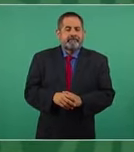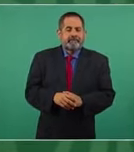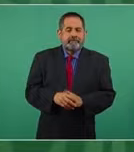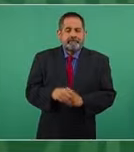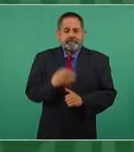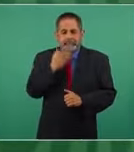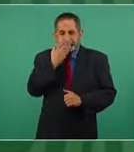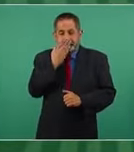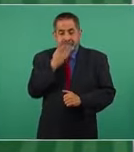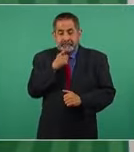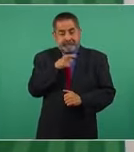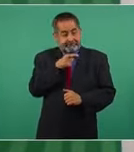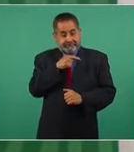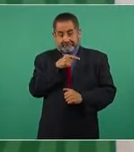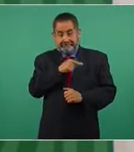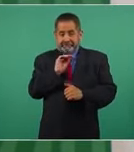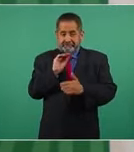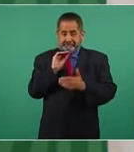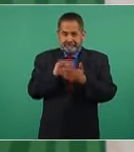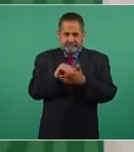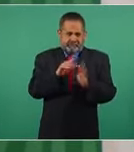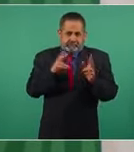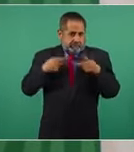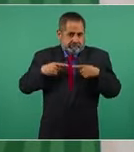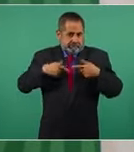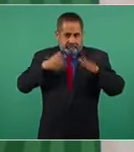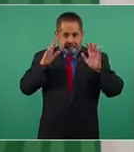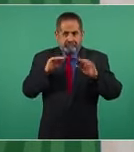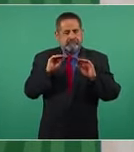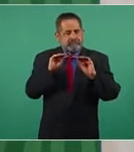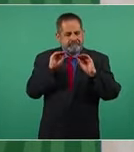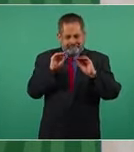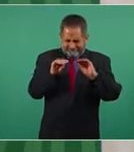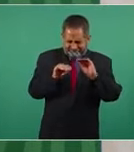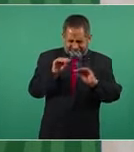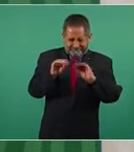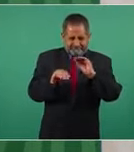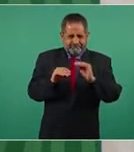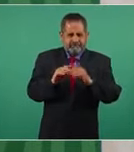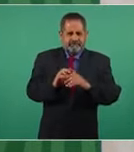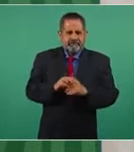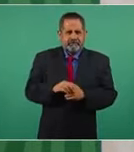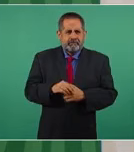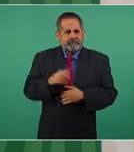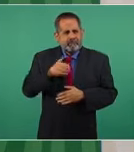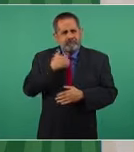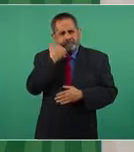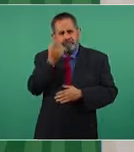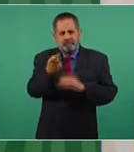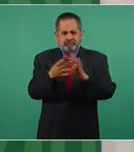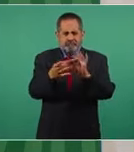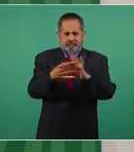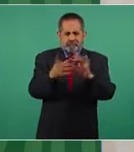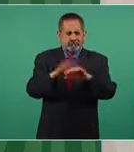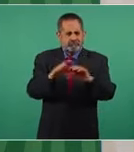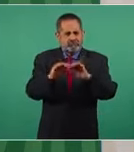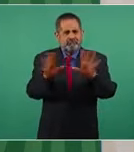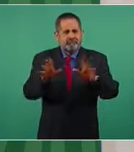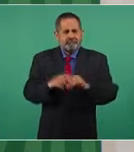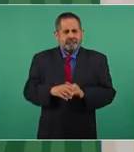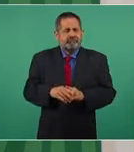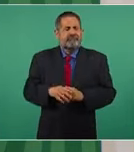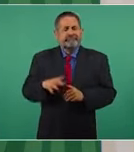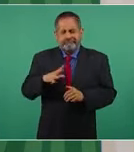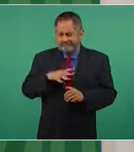Le puso él o esta persona algo que quiero aclarar, porque